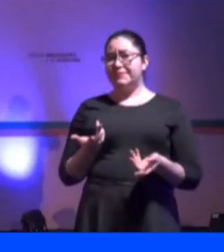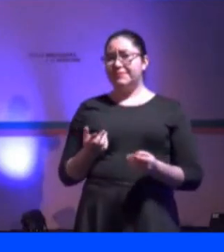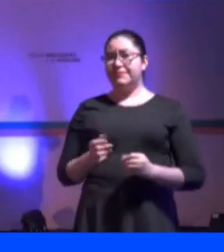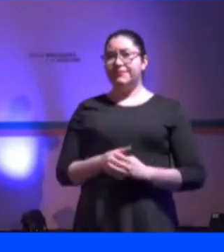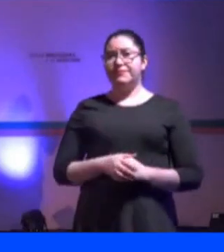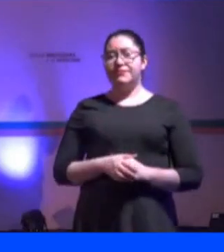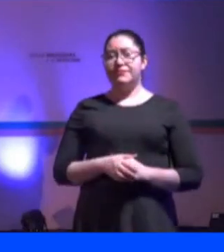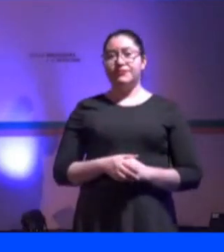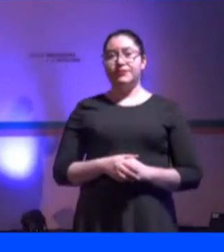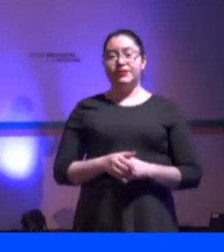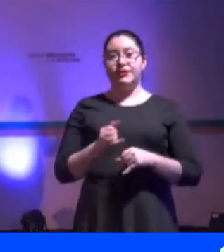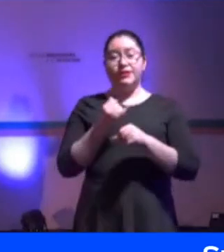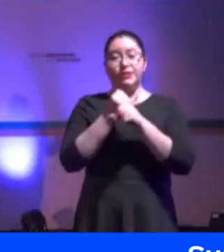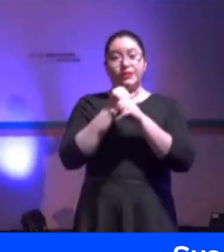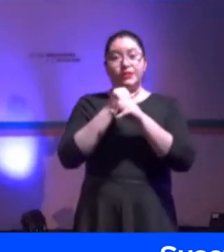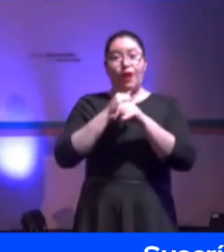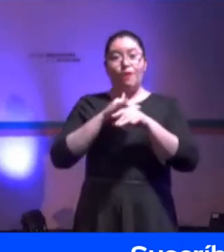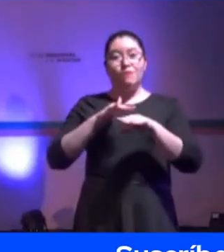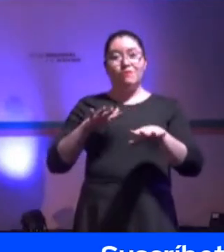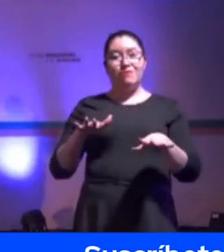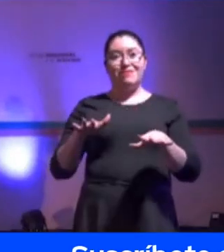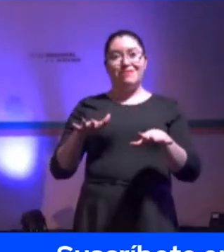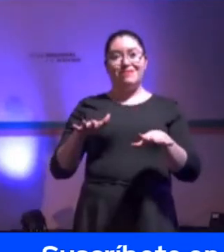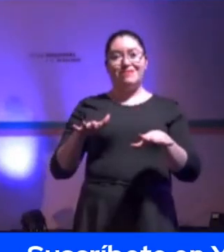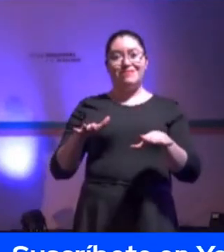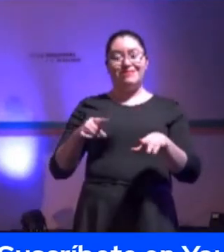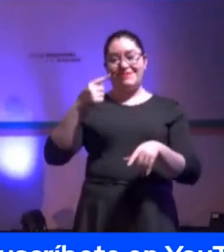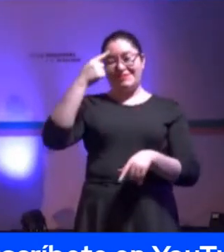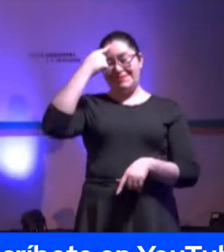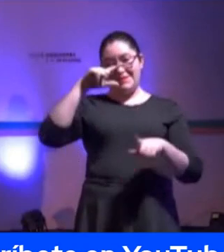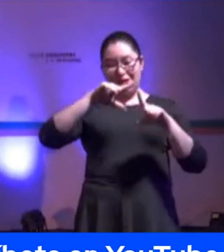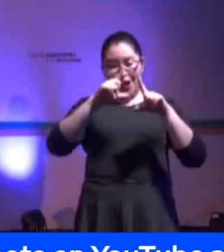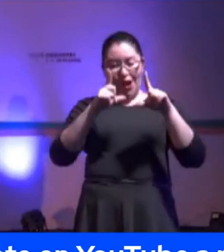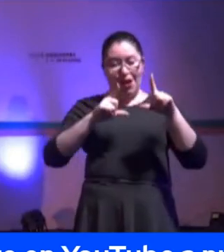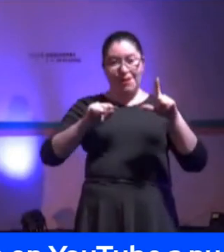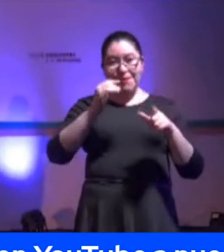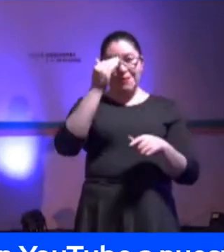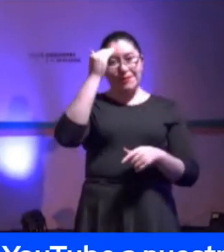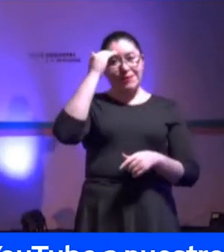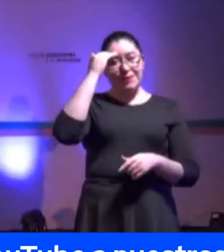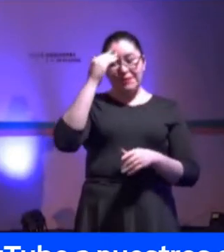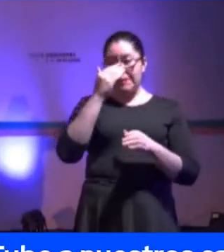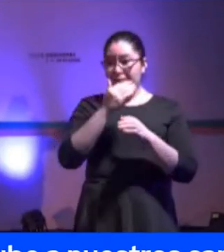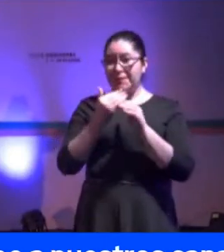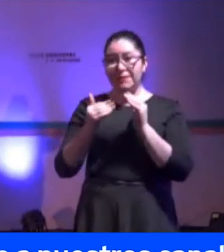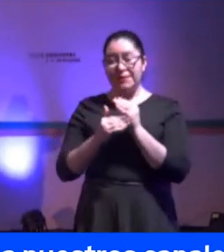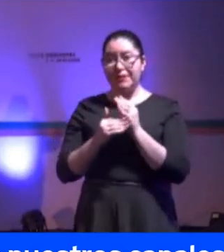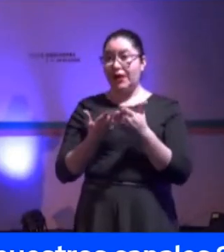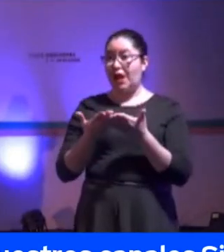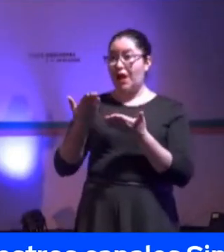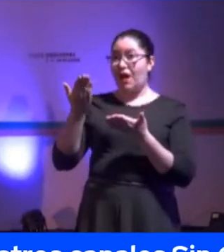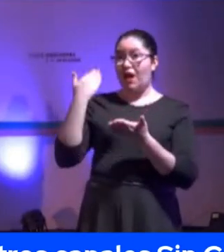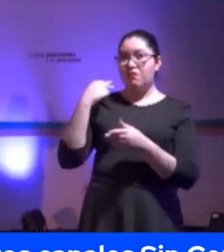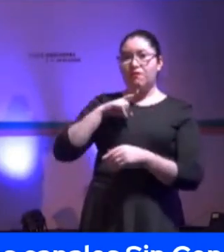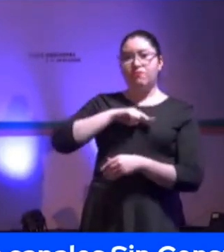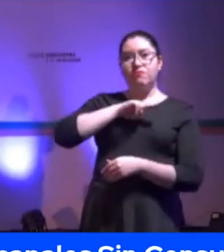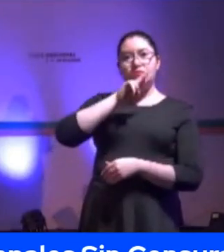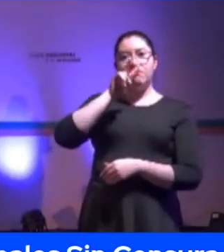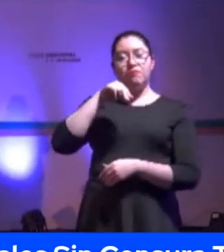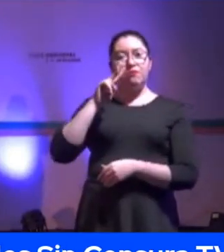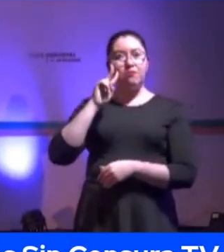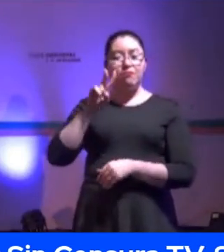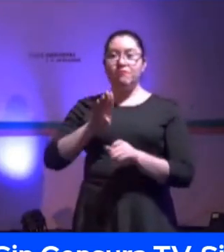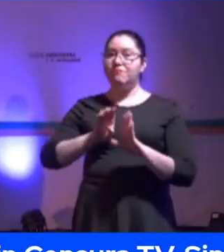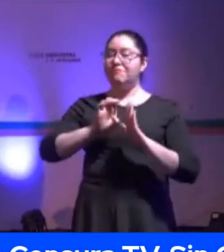la información de México. Y desde ahí podemos escuchar cosas que nunca antes en México habríamos pensado.